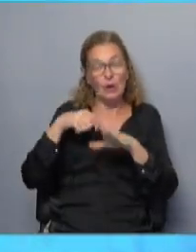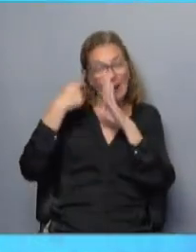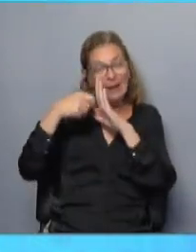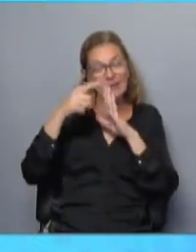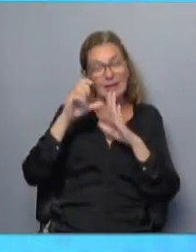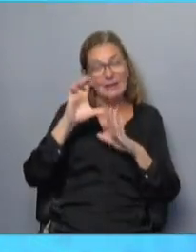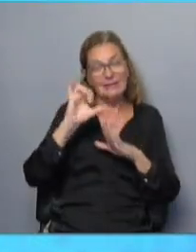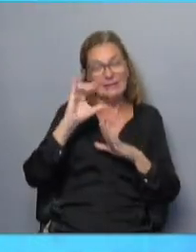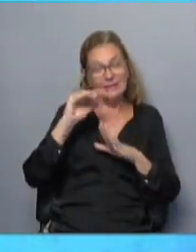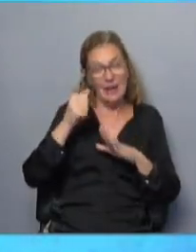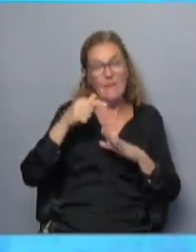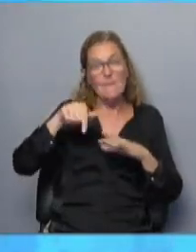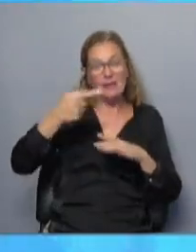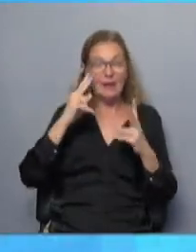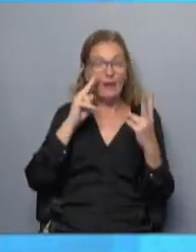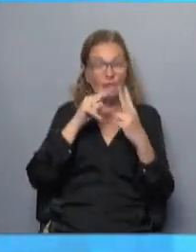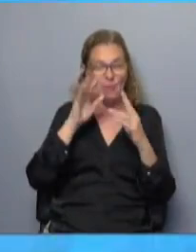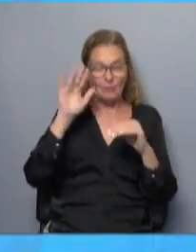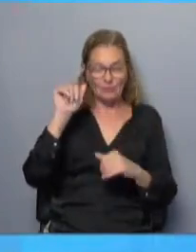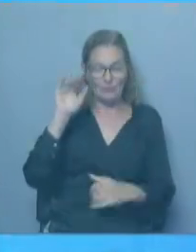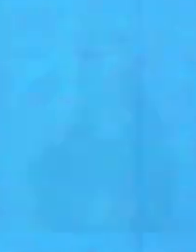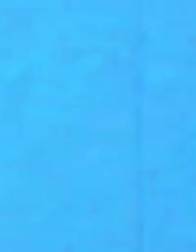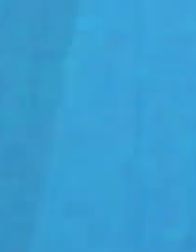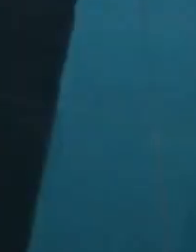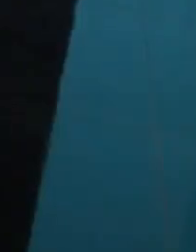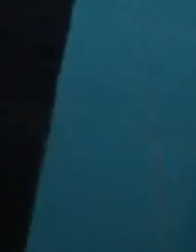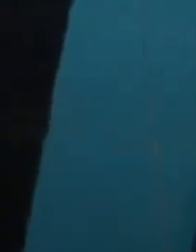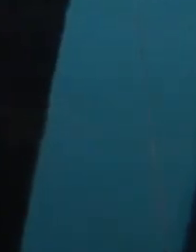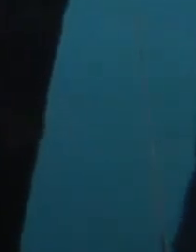de toda chica y volvemos en vivo mañana a las 20 horas que pasen bien chau